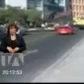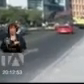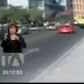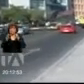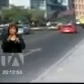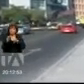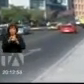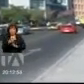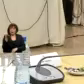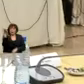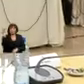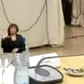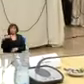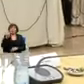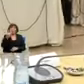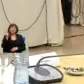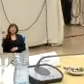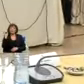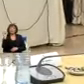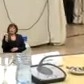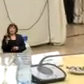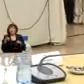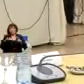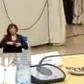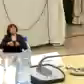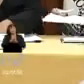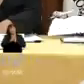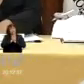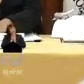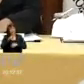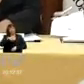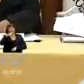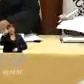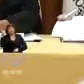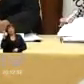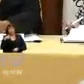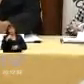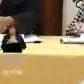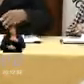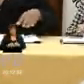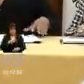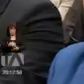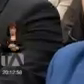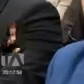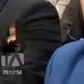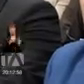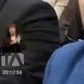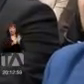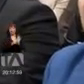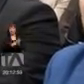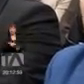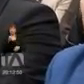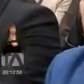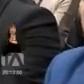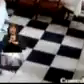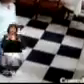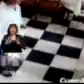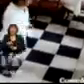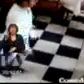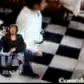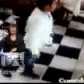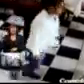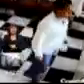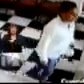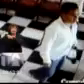de octubre del año anterior. También hubo otros pedidos, pues este proceso tiene otras causales, como la situación de los ecuatorianos en Venezuela y